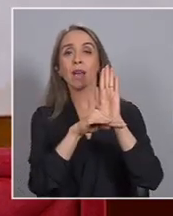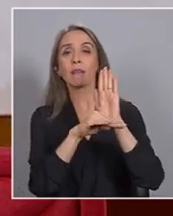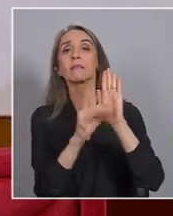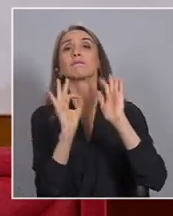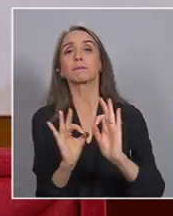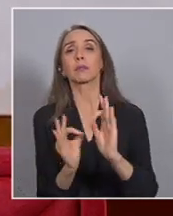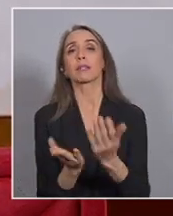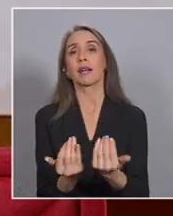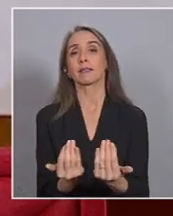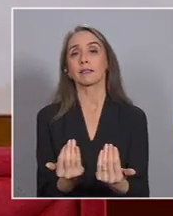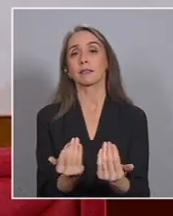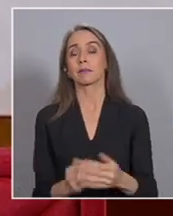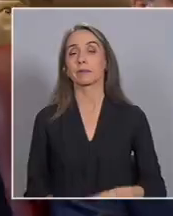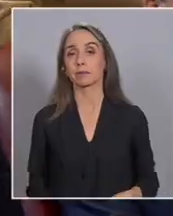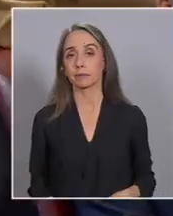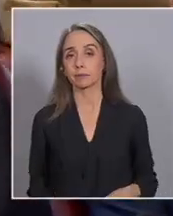requiere.